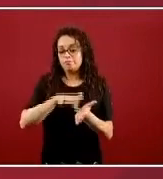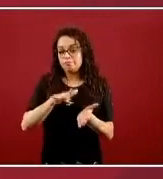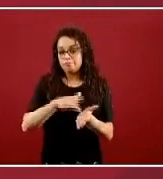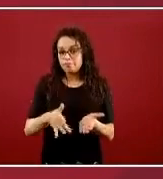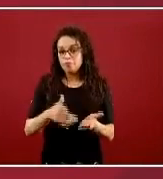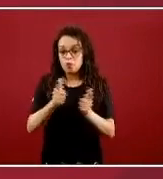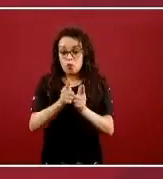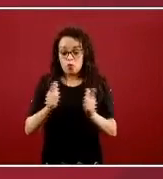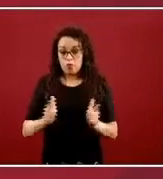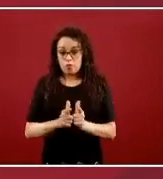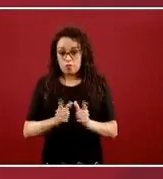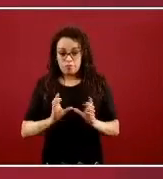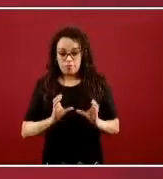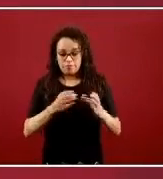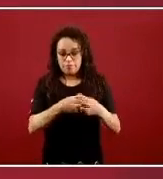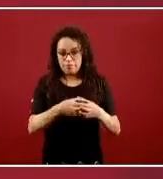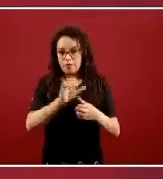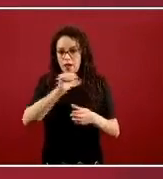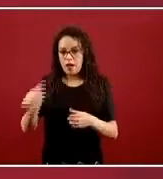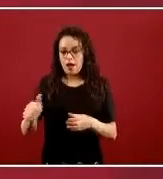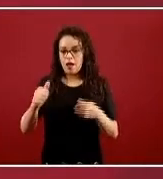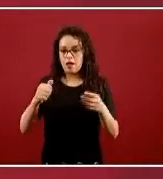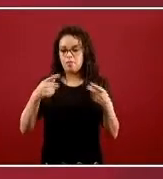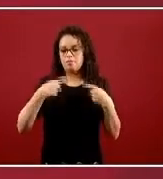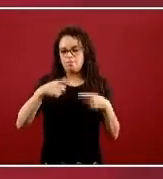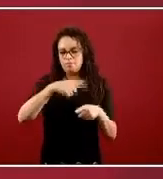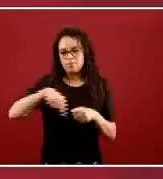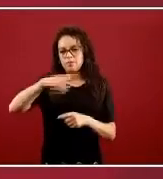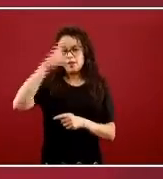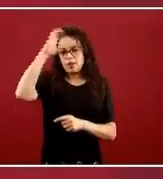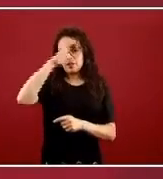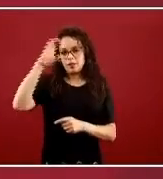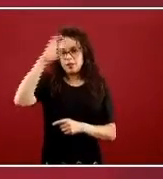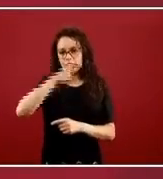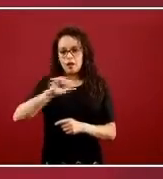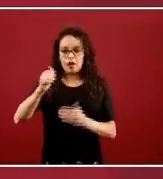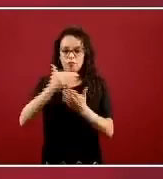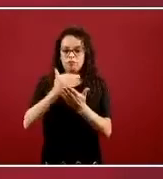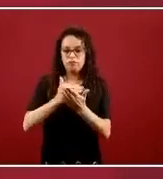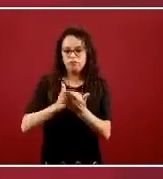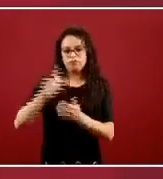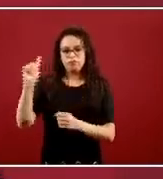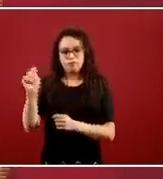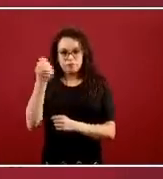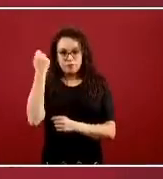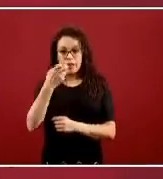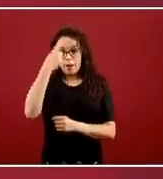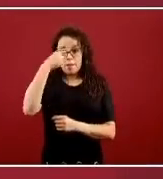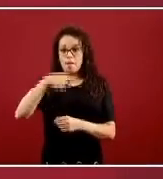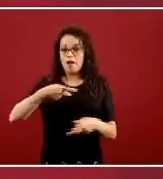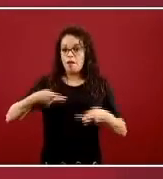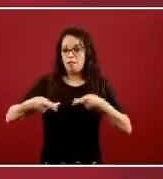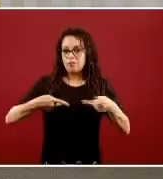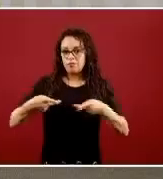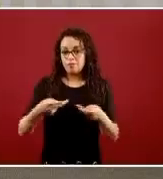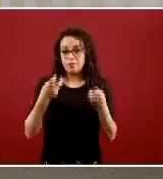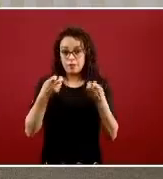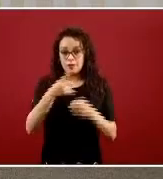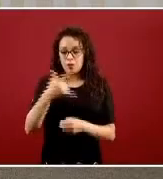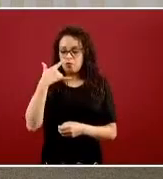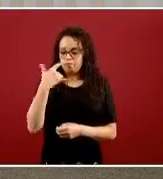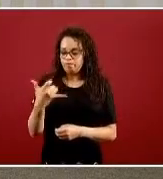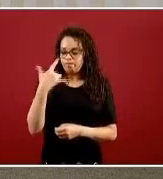de ciencia de datos y tecnología también desde el inicio de la preparación. Todo esto es el esfuerzo y la